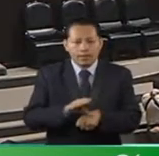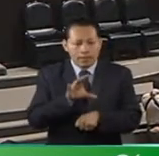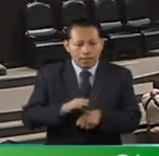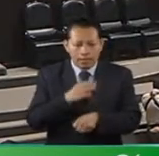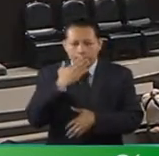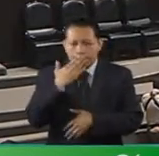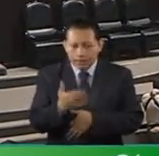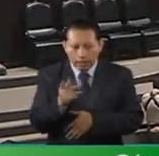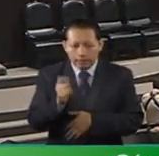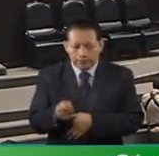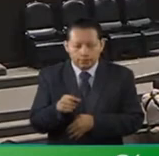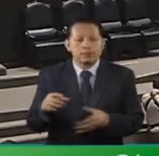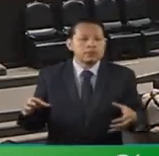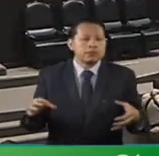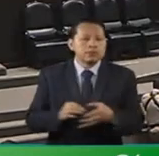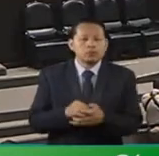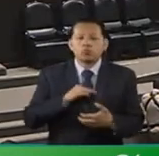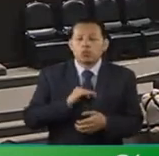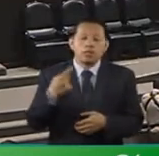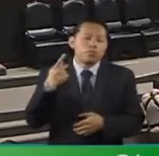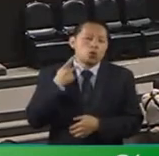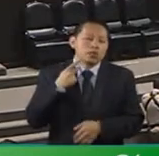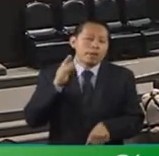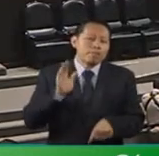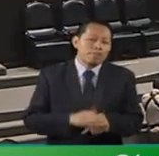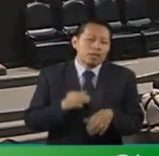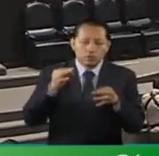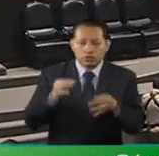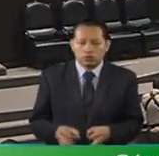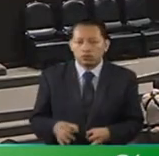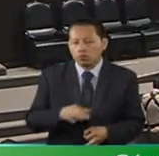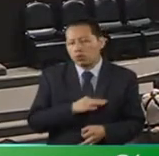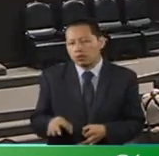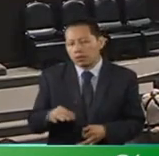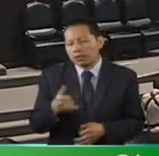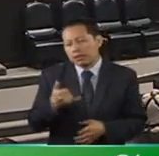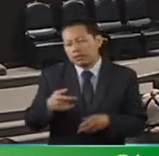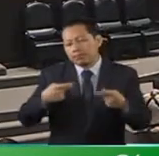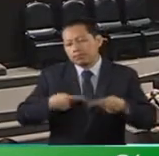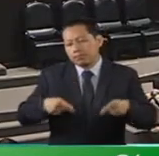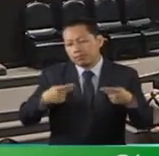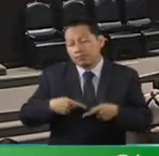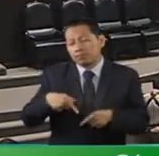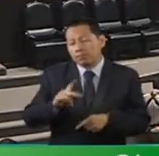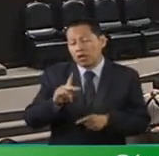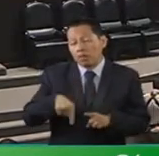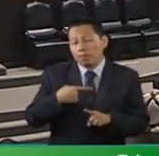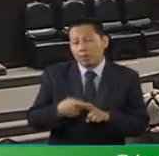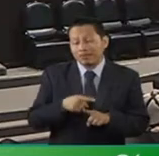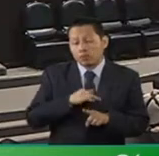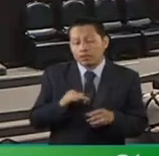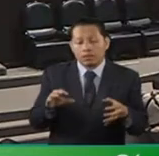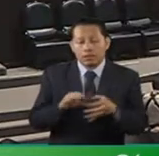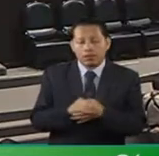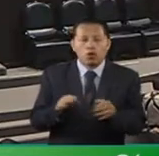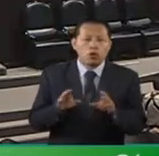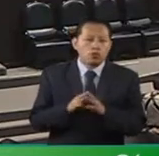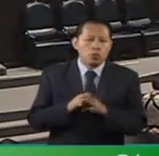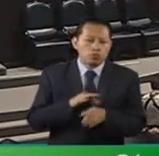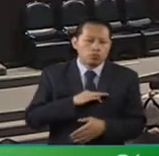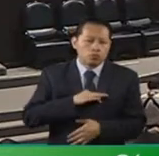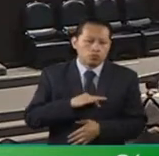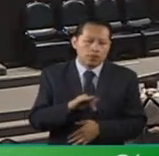país resultaría en una política más eficiente para el Estado y el ciudadano, pero además estaríamos